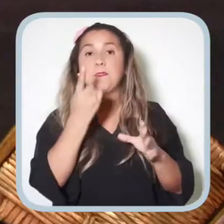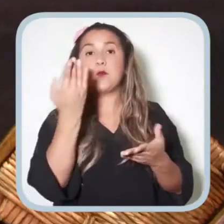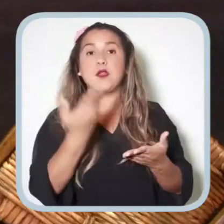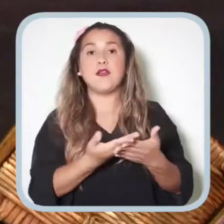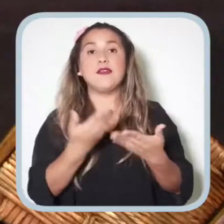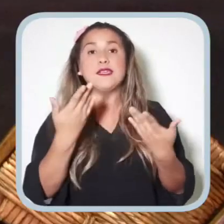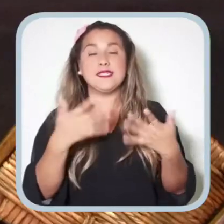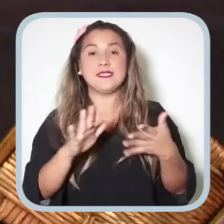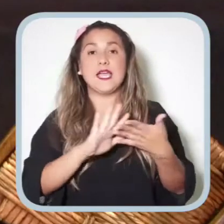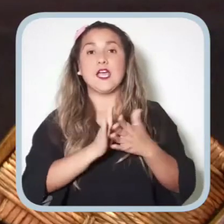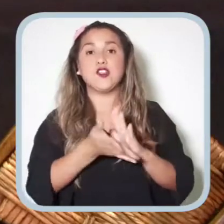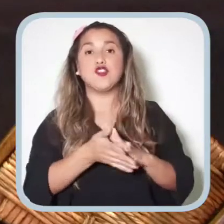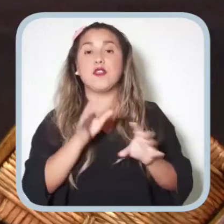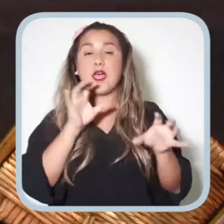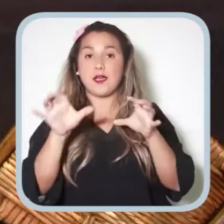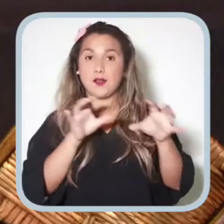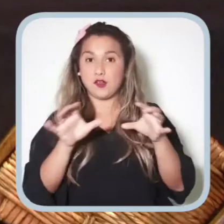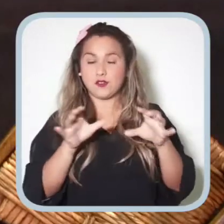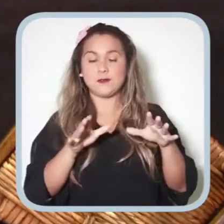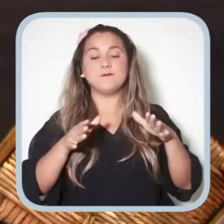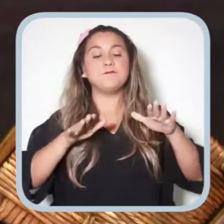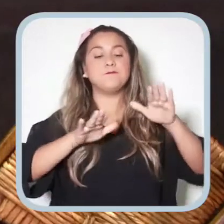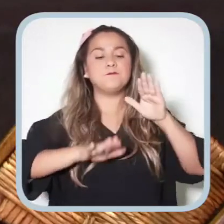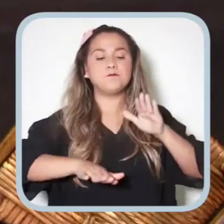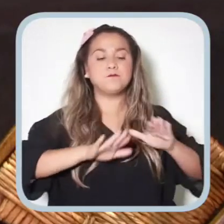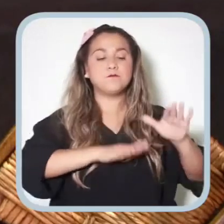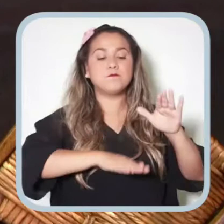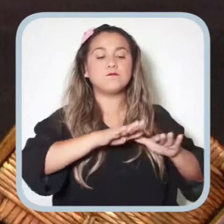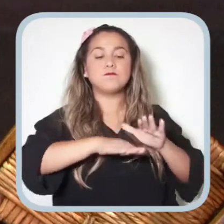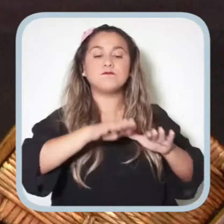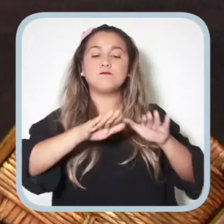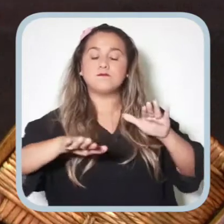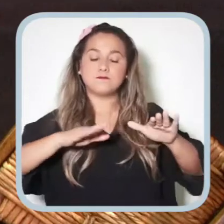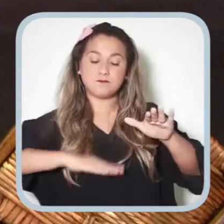tenemos todos los materiales sobre la mesa,